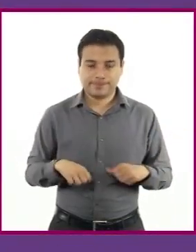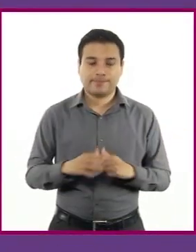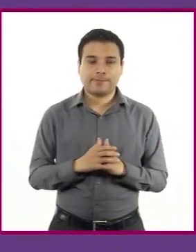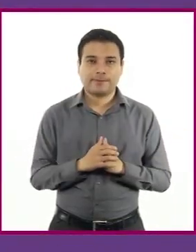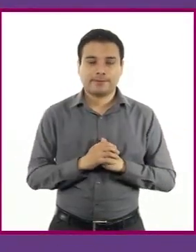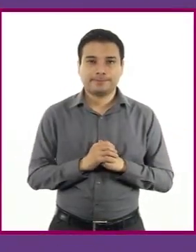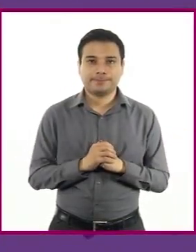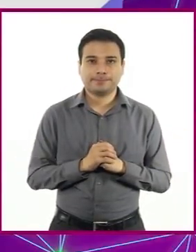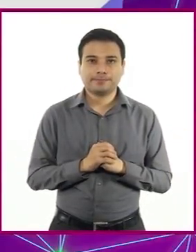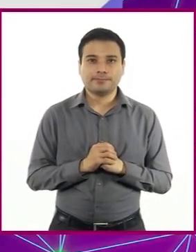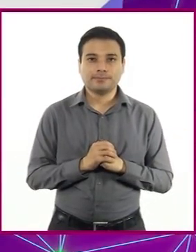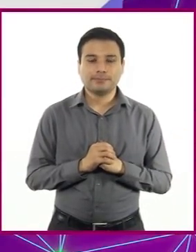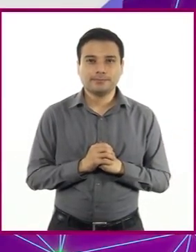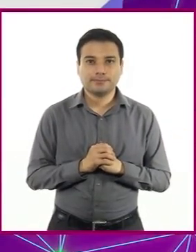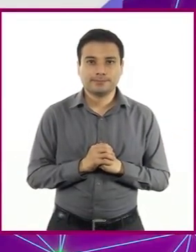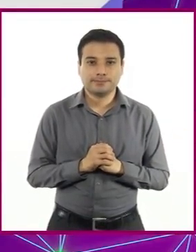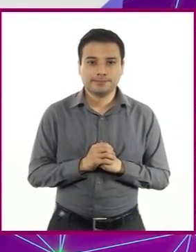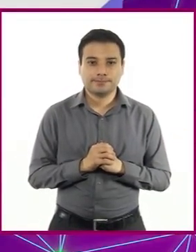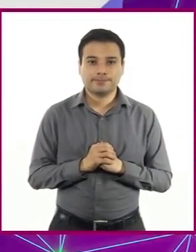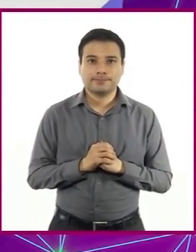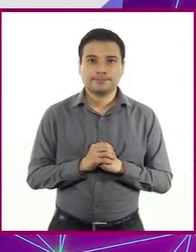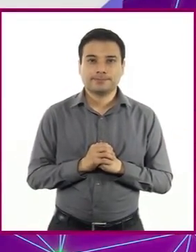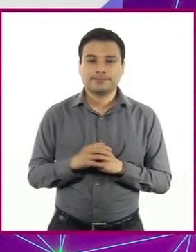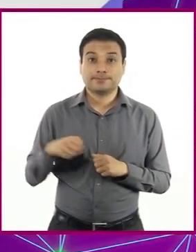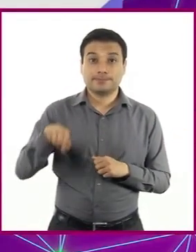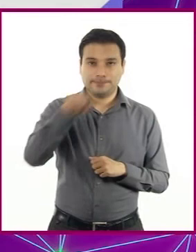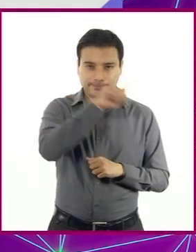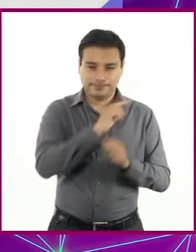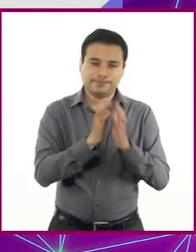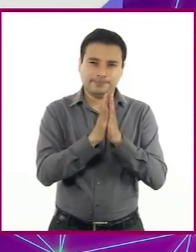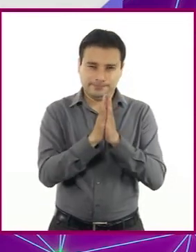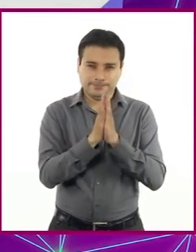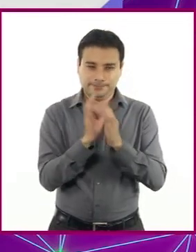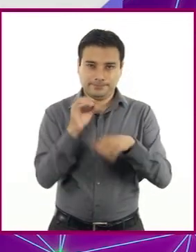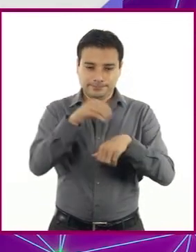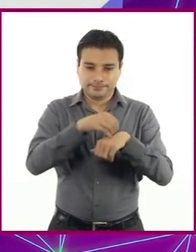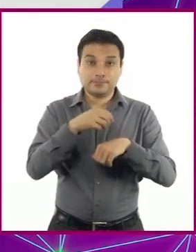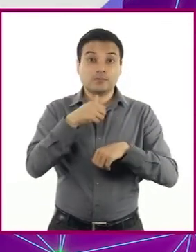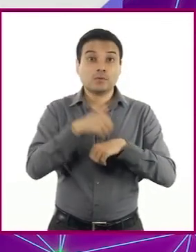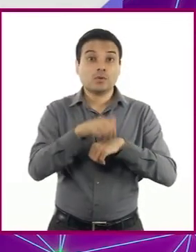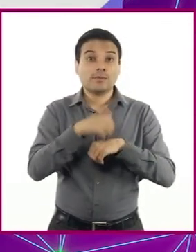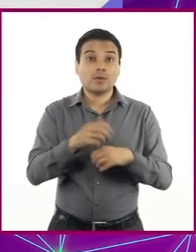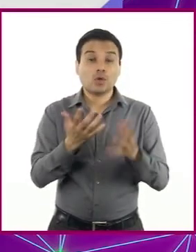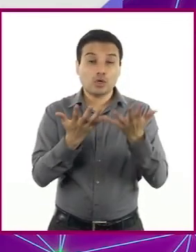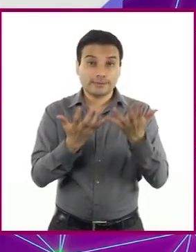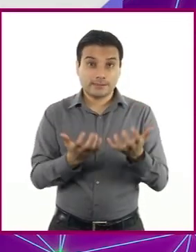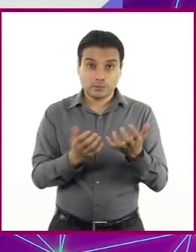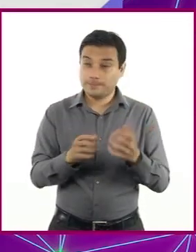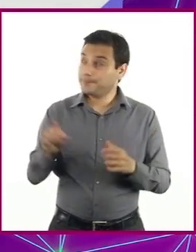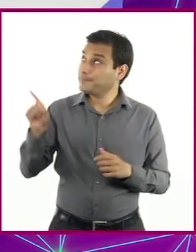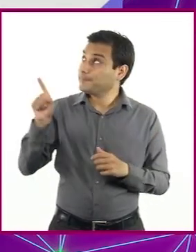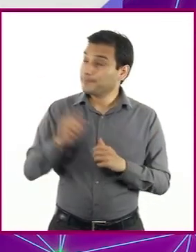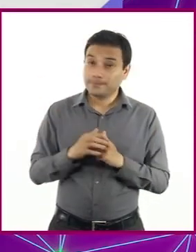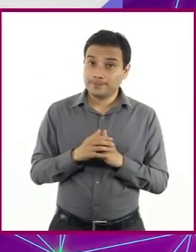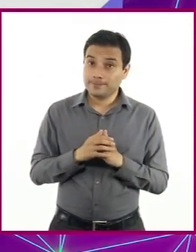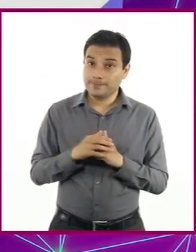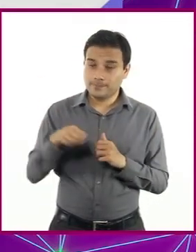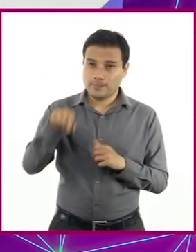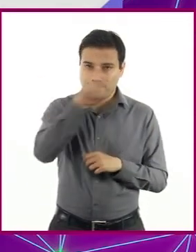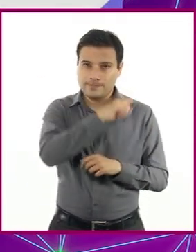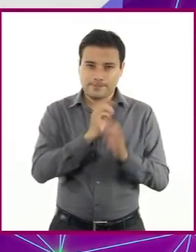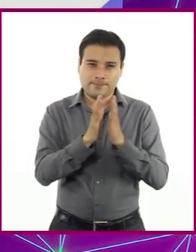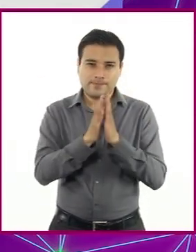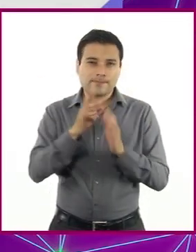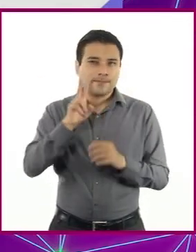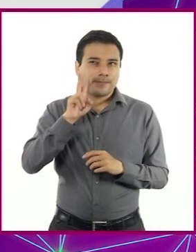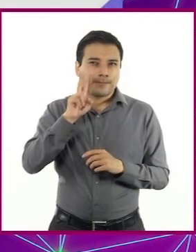químico. Coloquen el número de oxidación de cada elemento químico de las ecuaciones e identifiquen